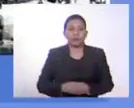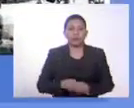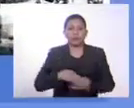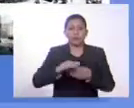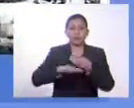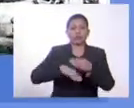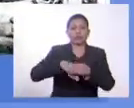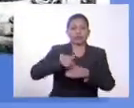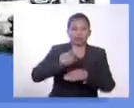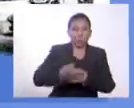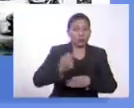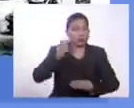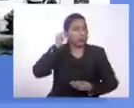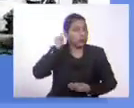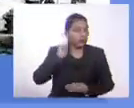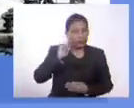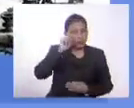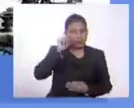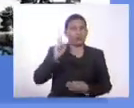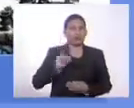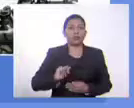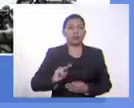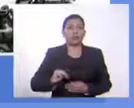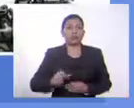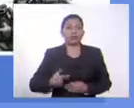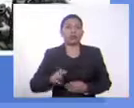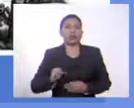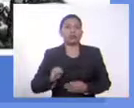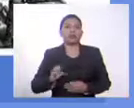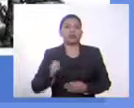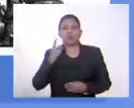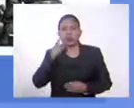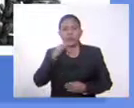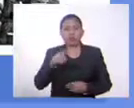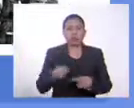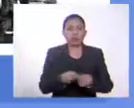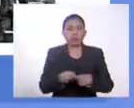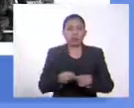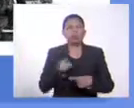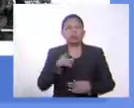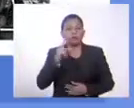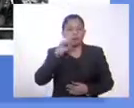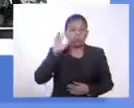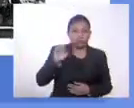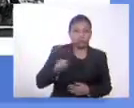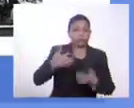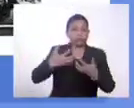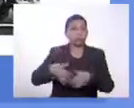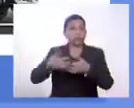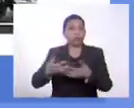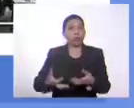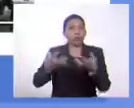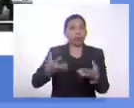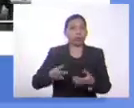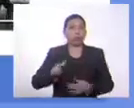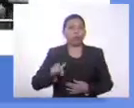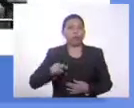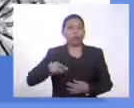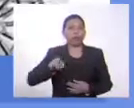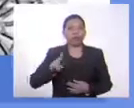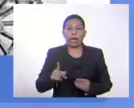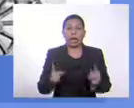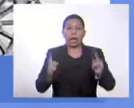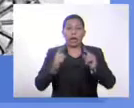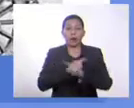conocemos como el mundo moderno. Eso revolucionó y cambió la manera de producir alrededor del mundo y entonces le da pie a una serie